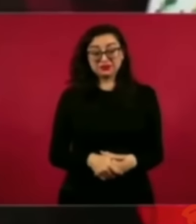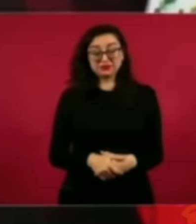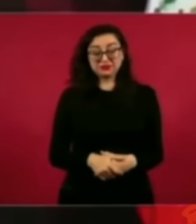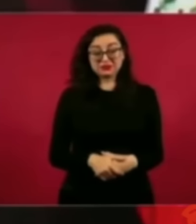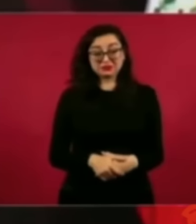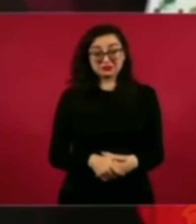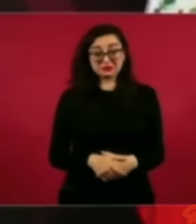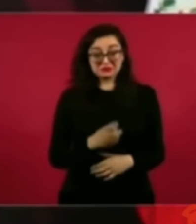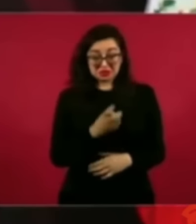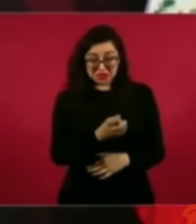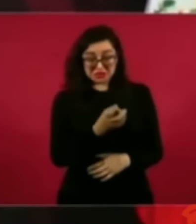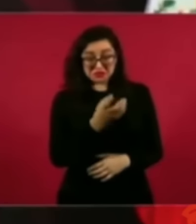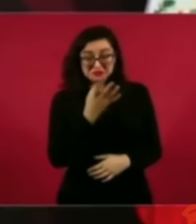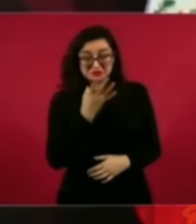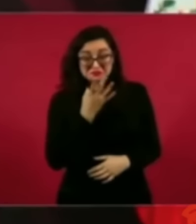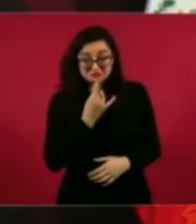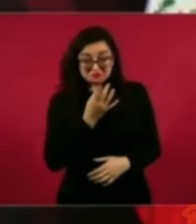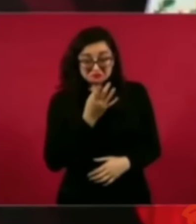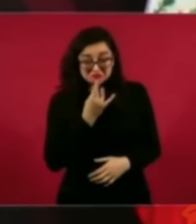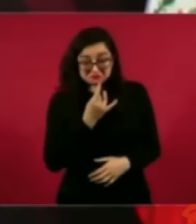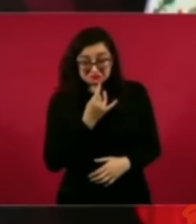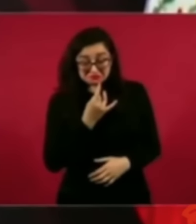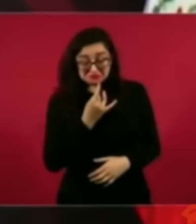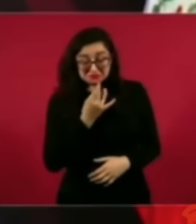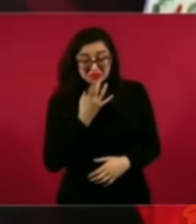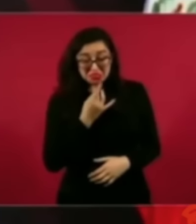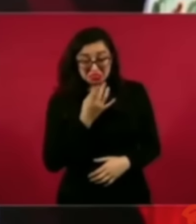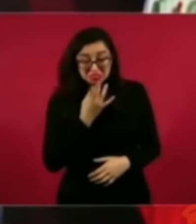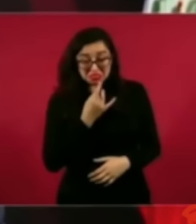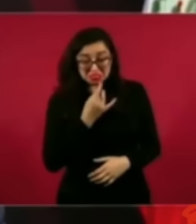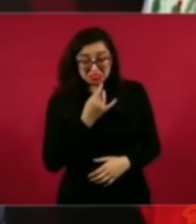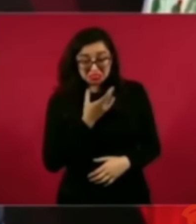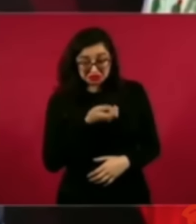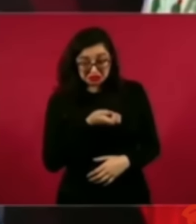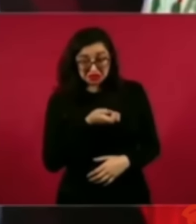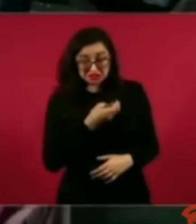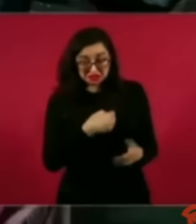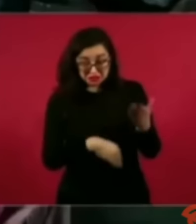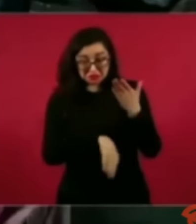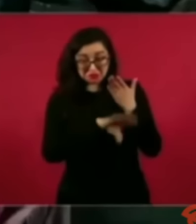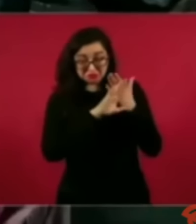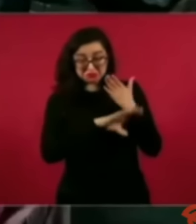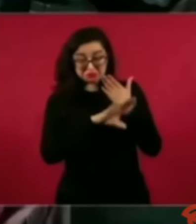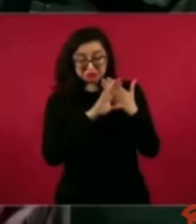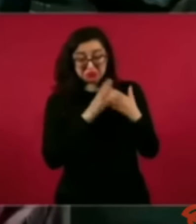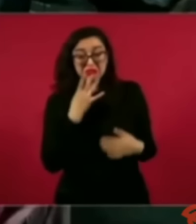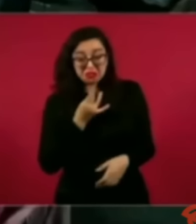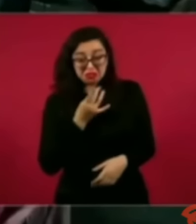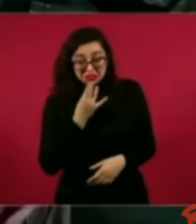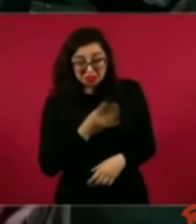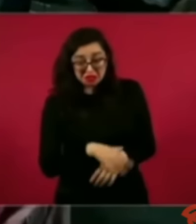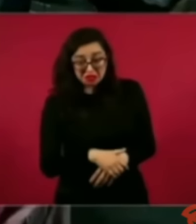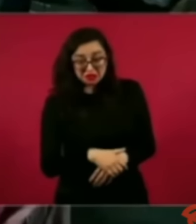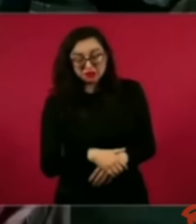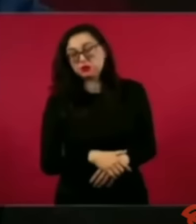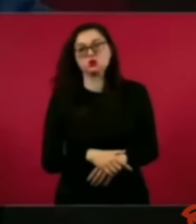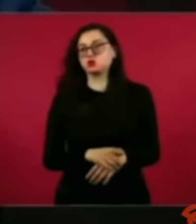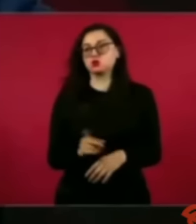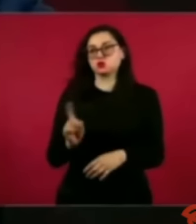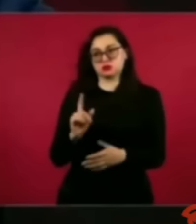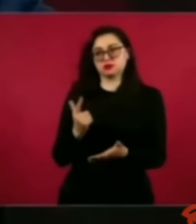¿Te parece poco ese ataque? Claro que no.